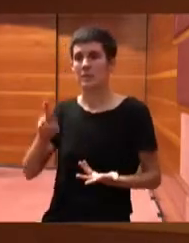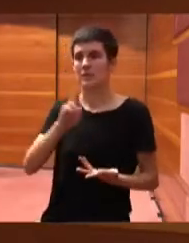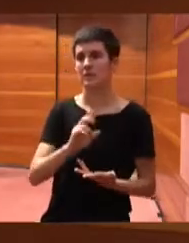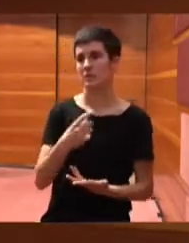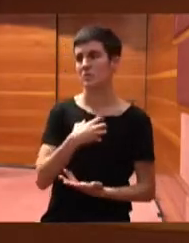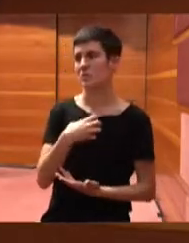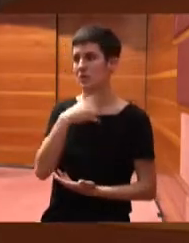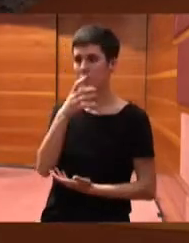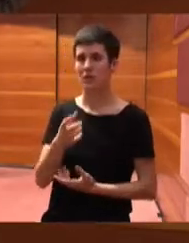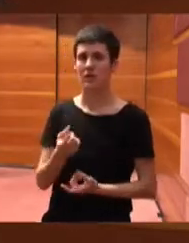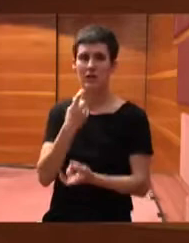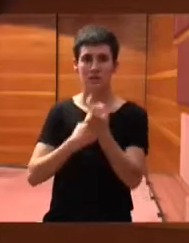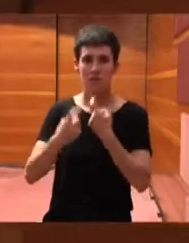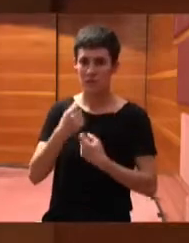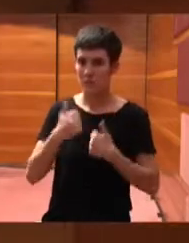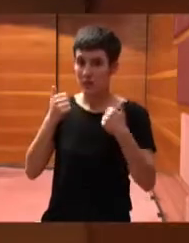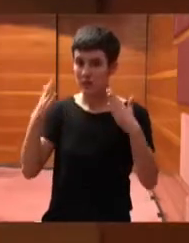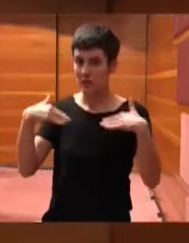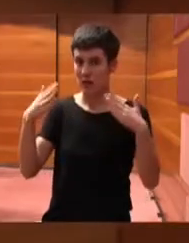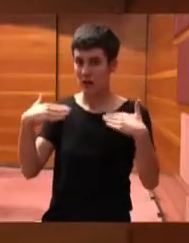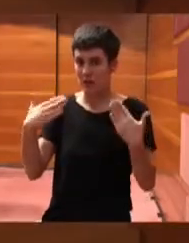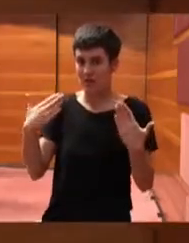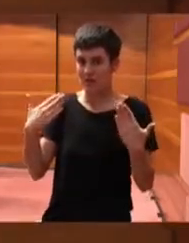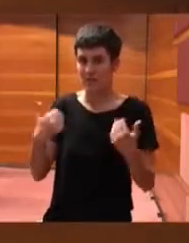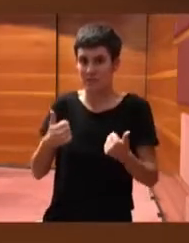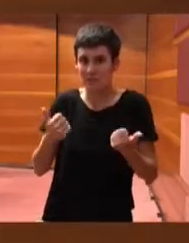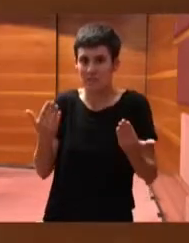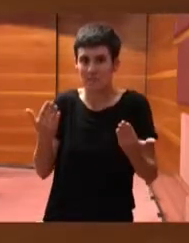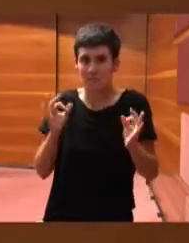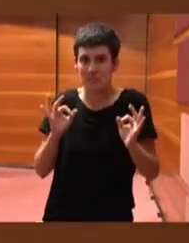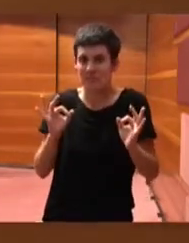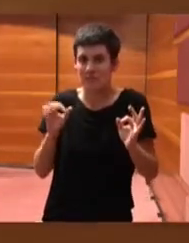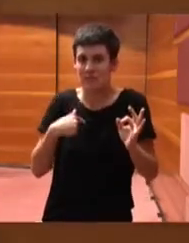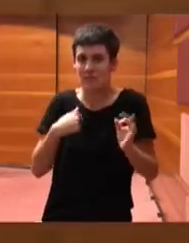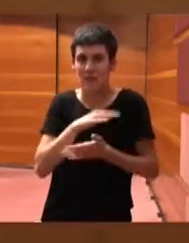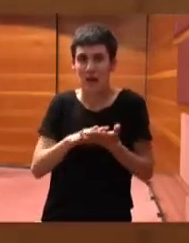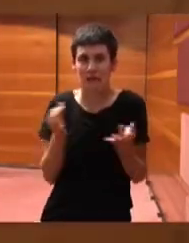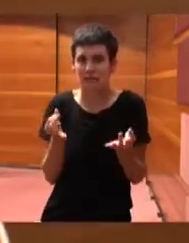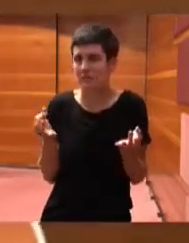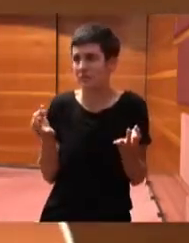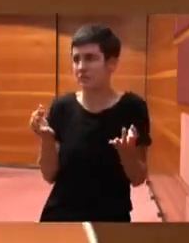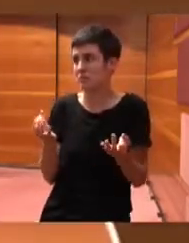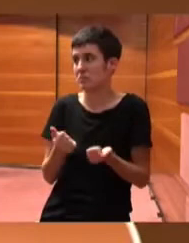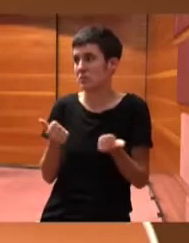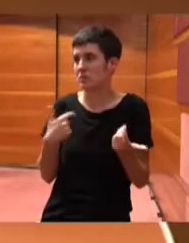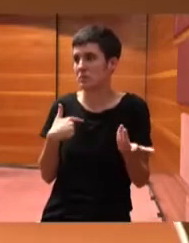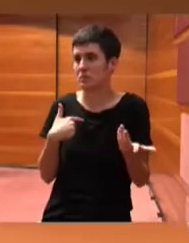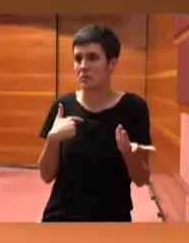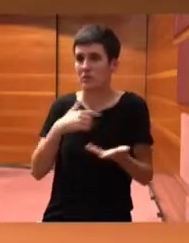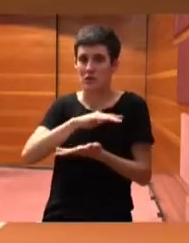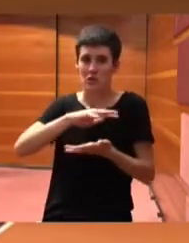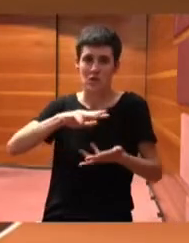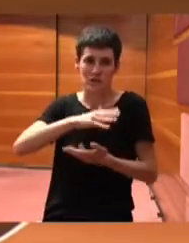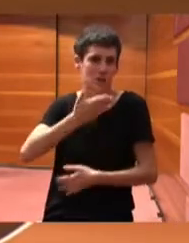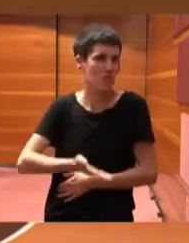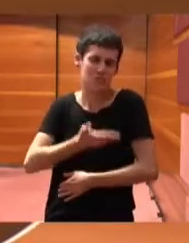más información que los corresponsales que están en Washington, ¿verdad? ¿Yo de qué hablaba? Bueno, pues, noticia súper mega importante. Si